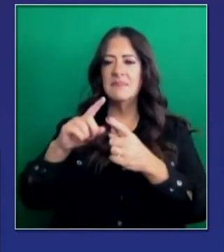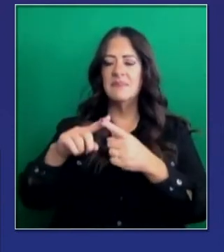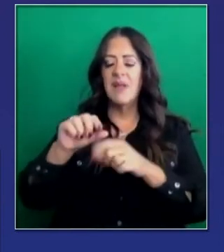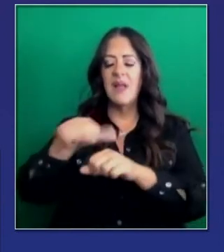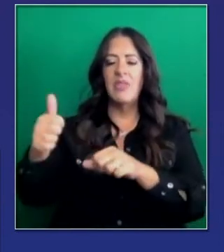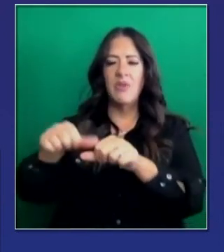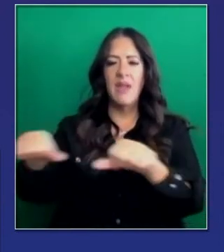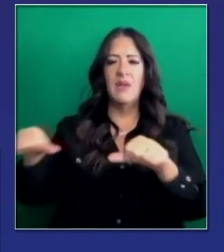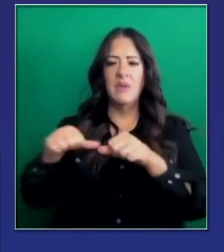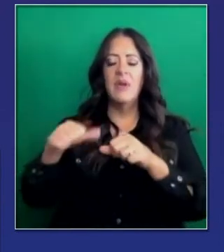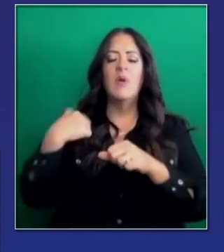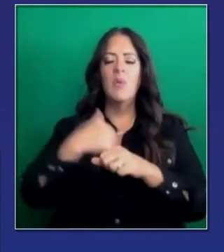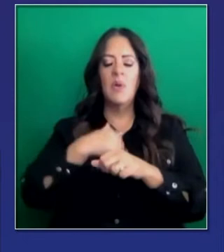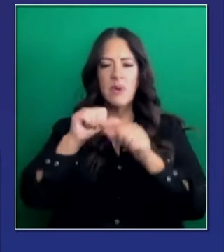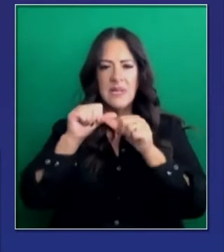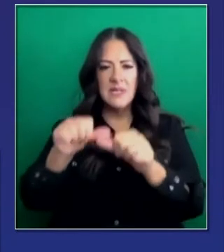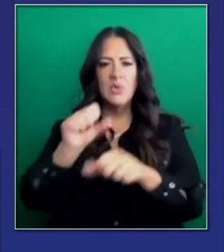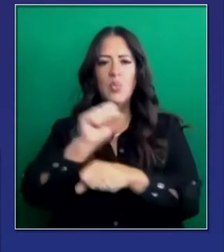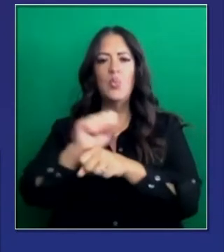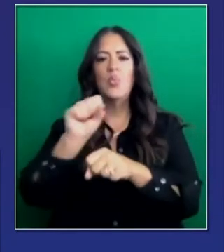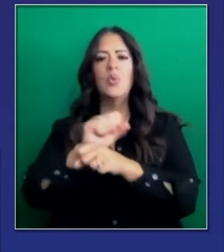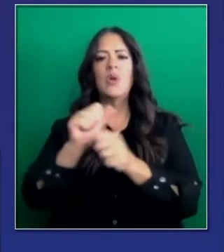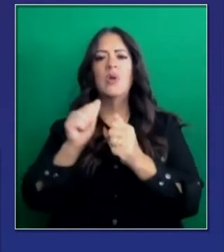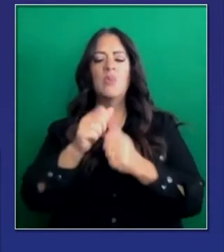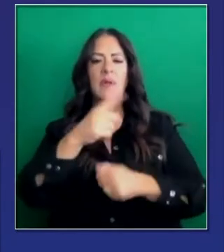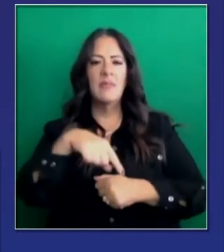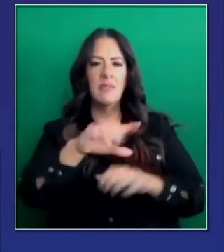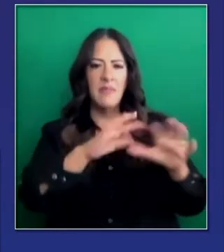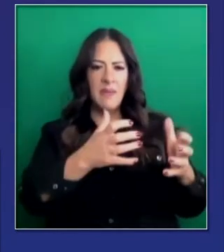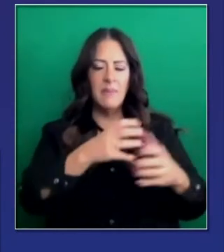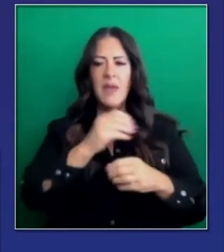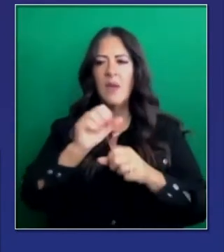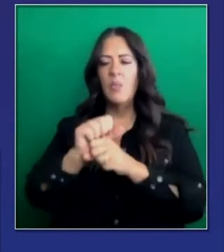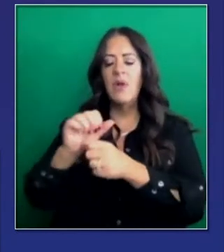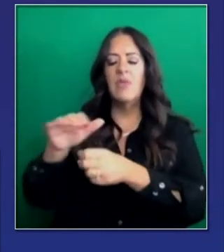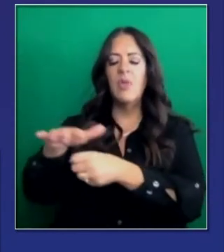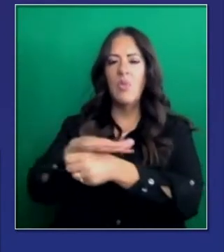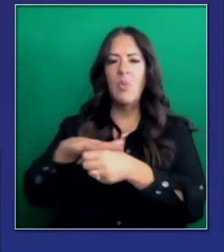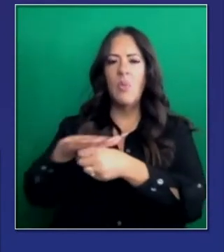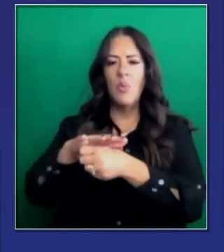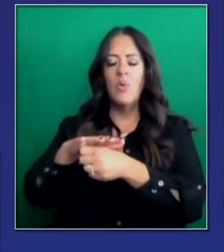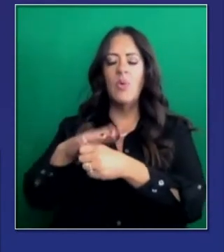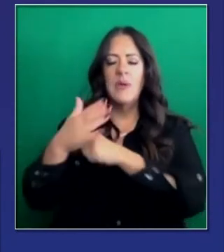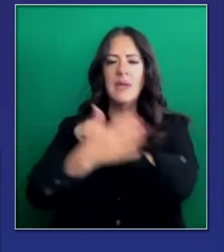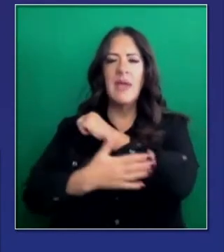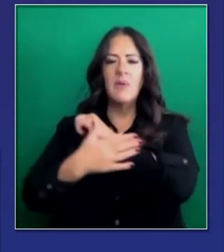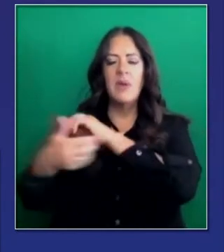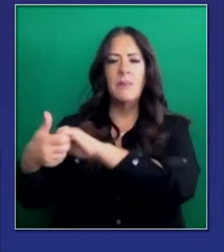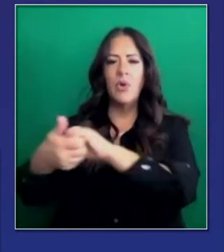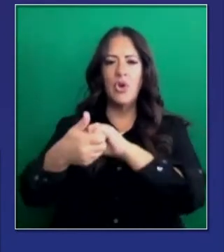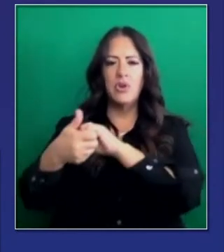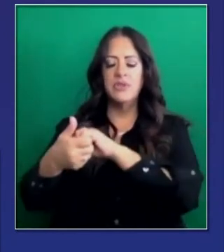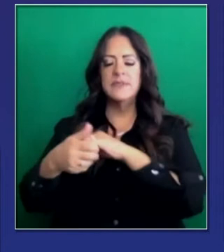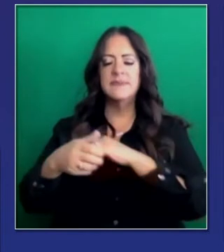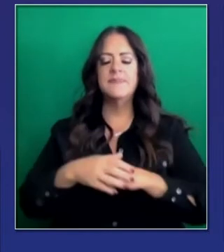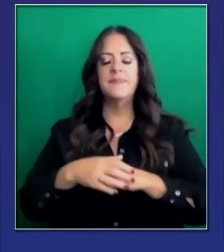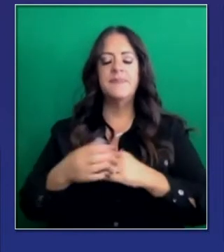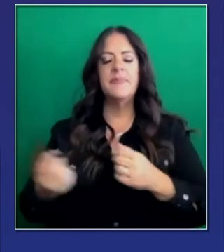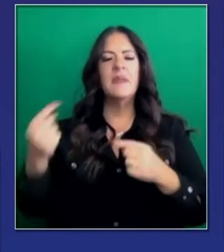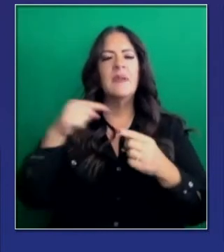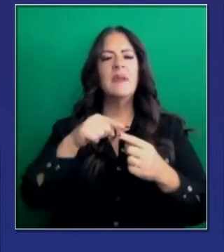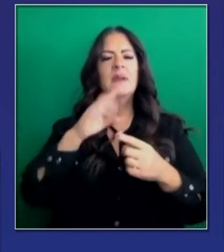y seguimos trabajando con los colaboradores del condado y locales para tratar de resolver estos problemas también y en cuanto al asunto de